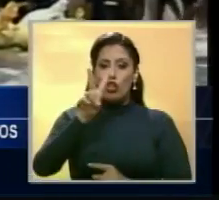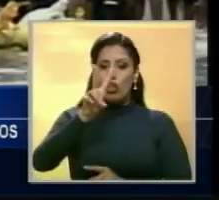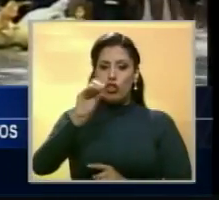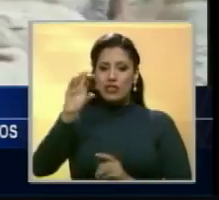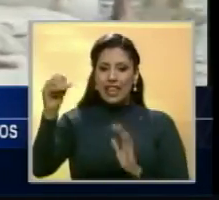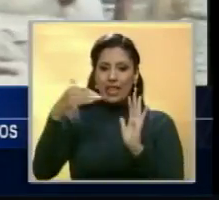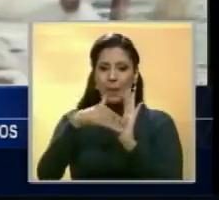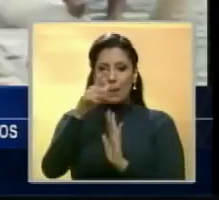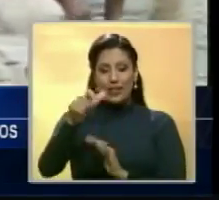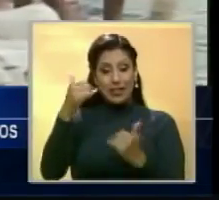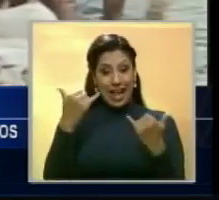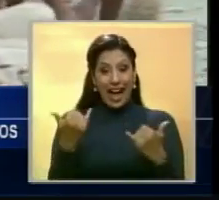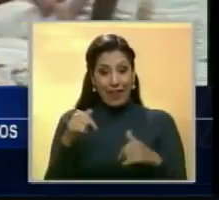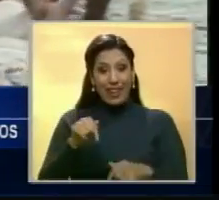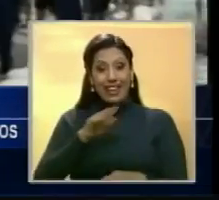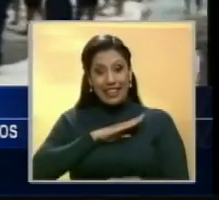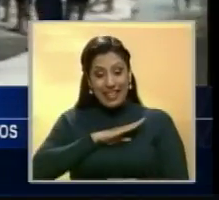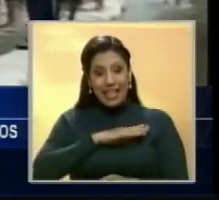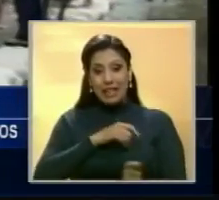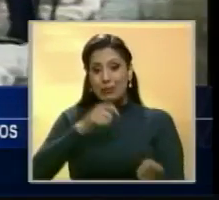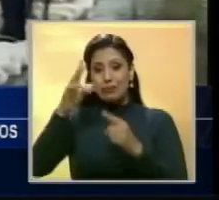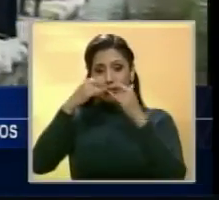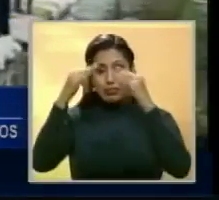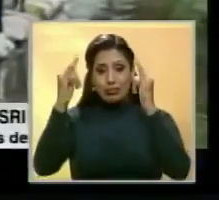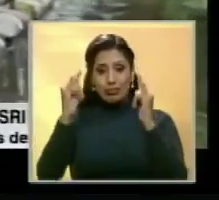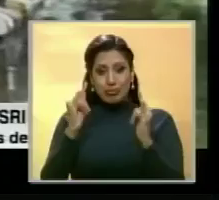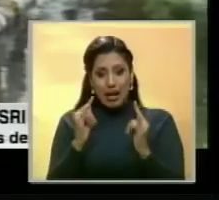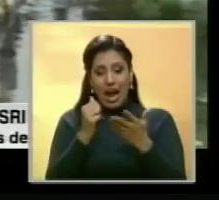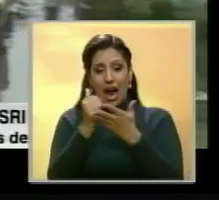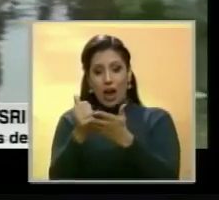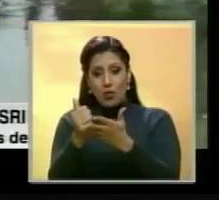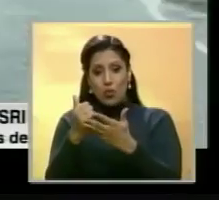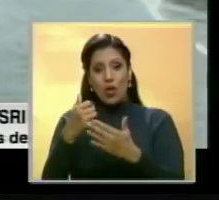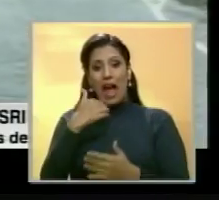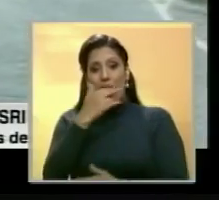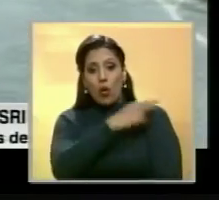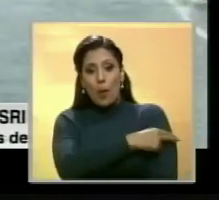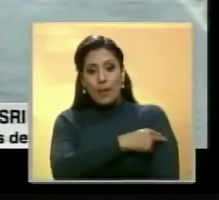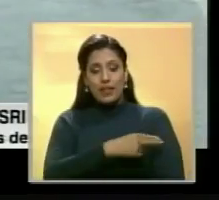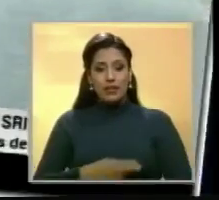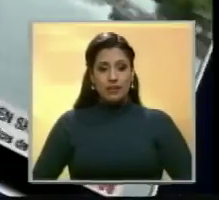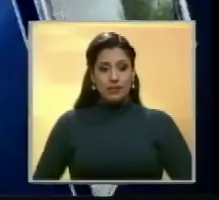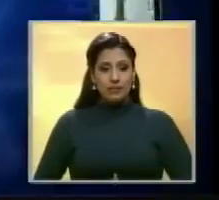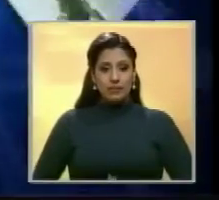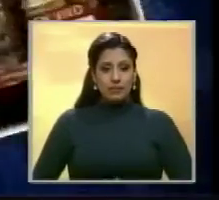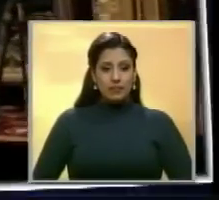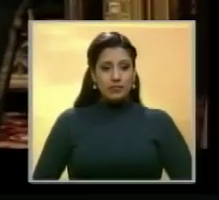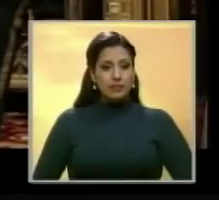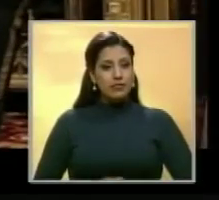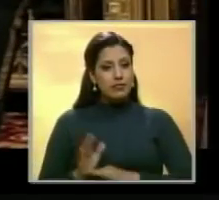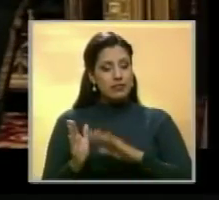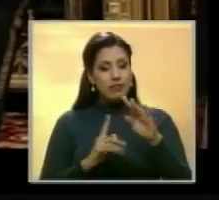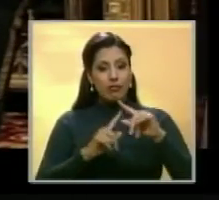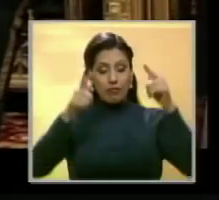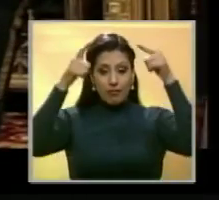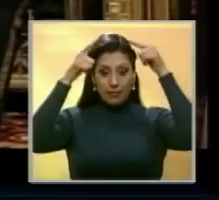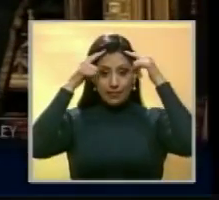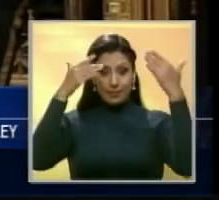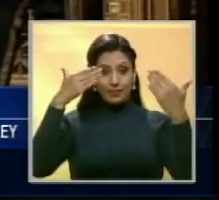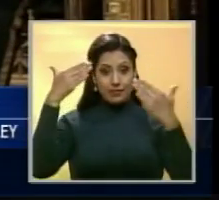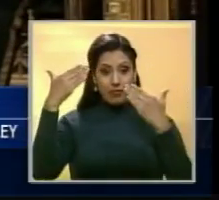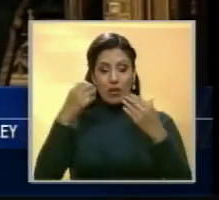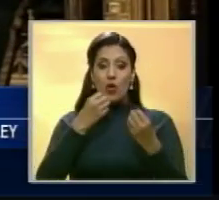200.000 personas actualmente están siendo alojadas en centros de asistencia y hospitales. La reina Isabel